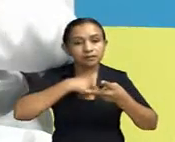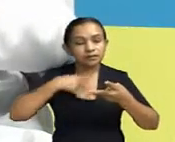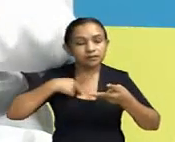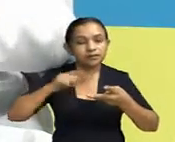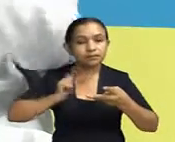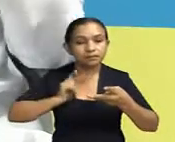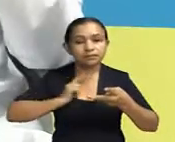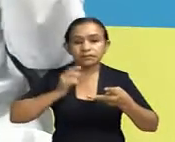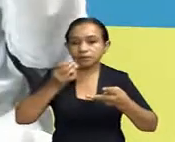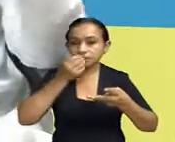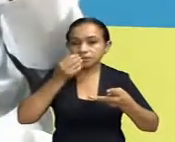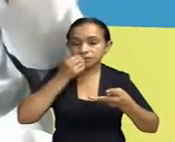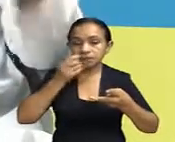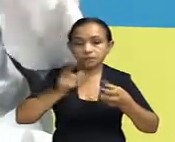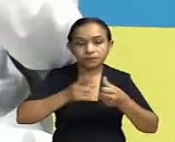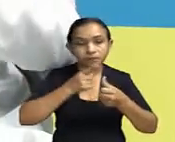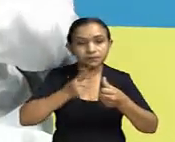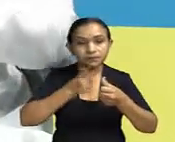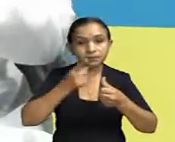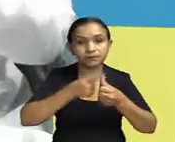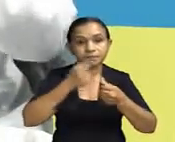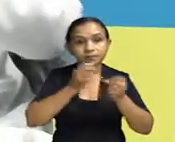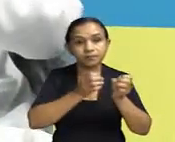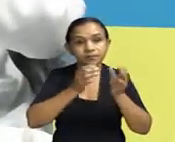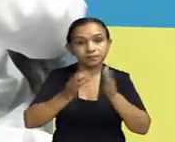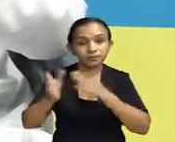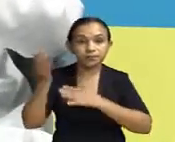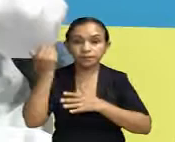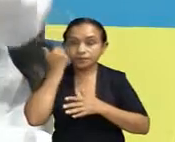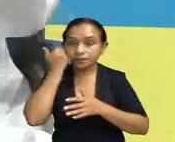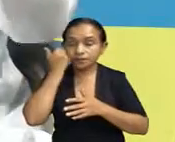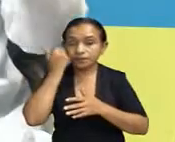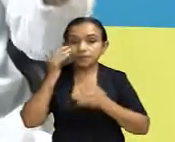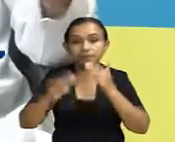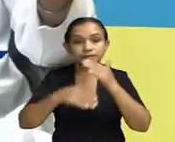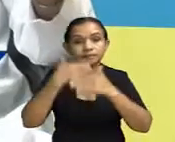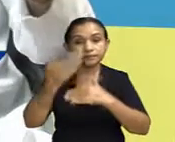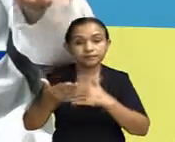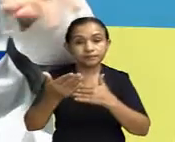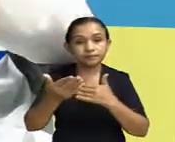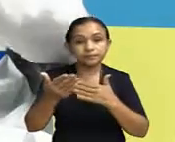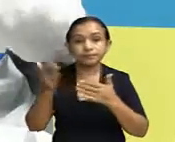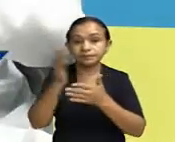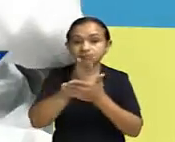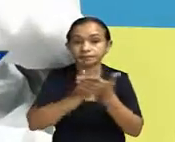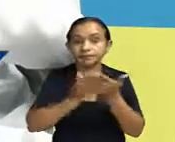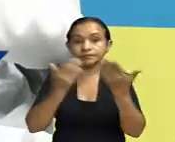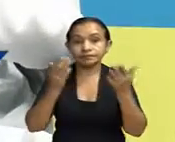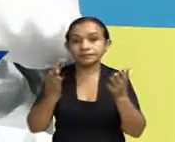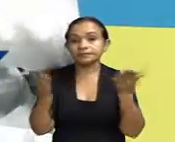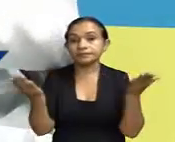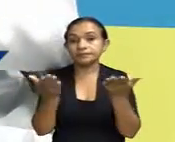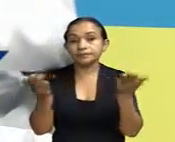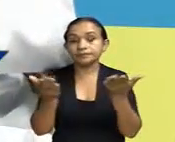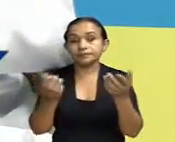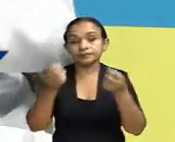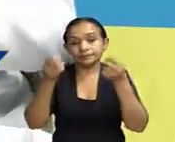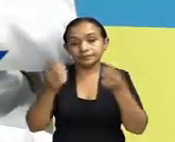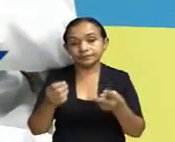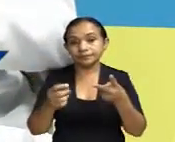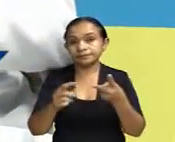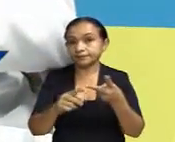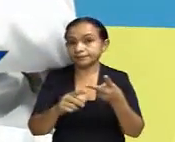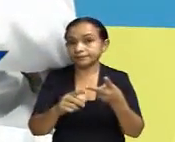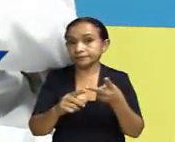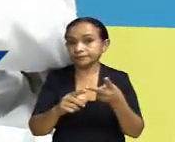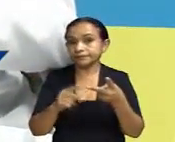tipo de alimentación. Primero, ya tienen una enfermedad, pero por lo menos incidir en esos factores y disminuirlo. Segundo, fármaco. Como